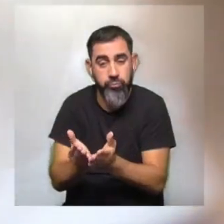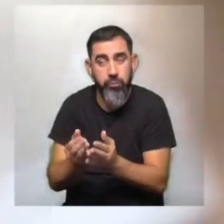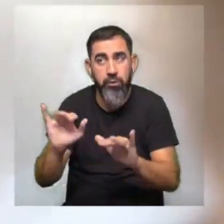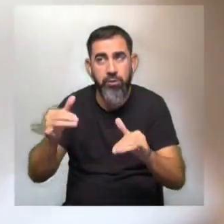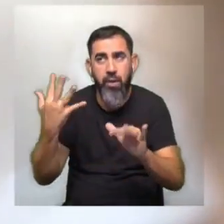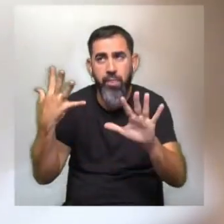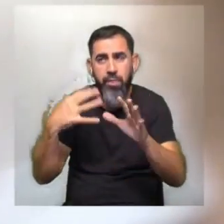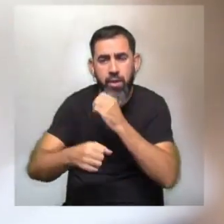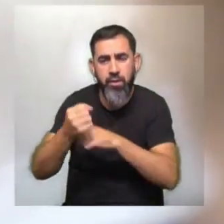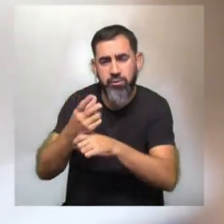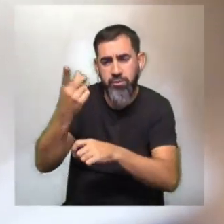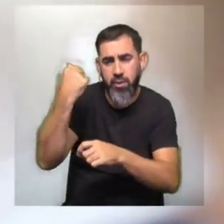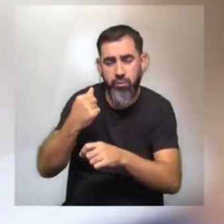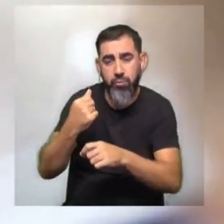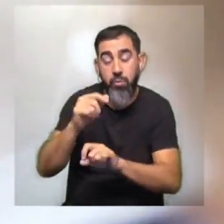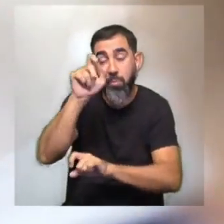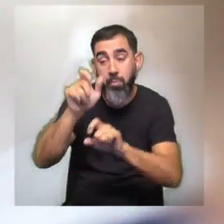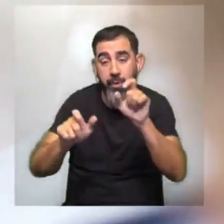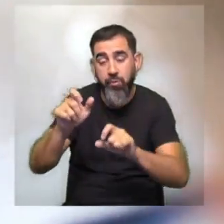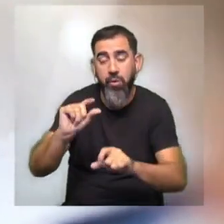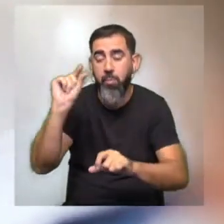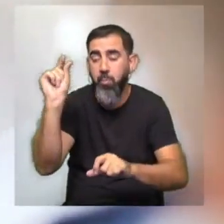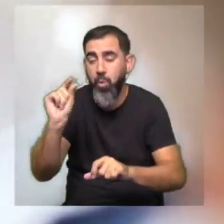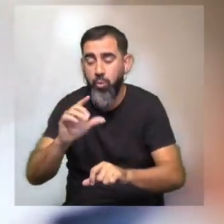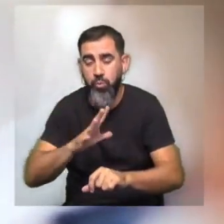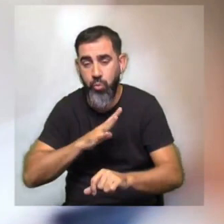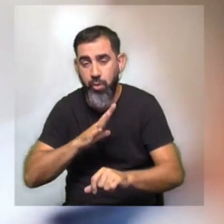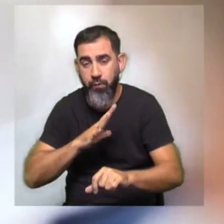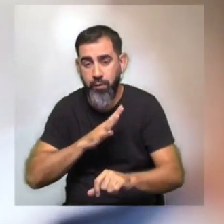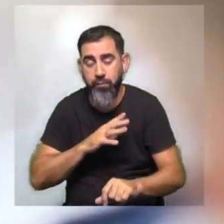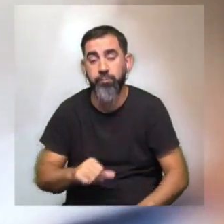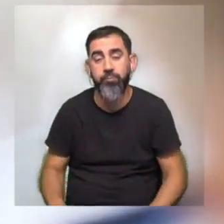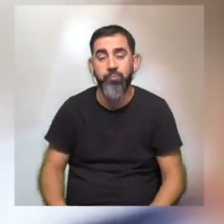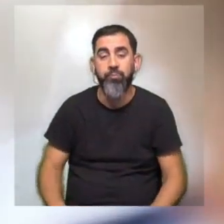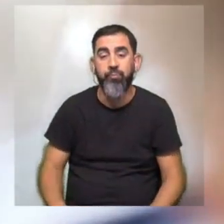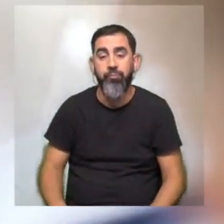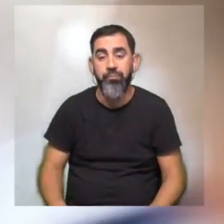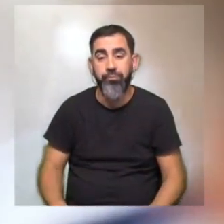década. El número de recursos humanos sigue siendo aún insuficiente. De todas